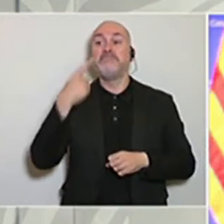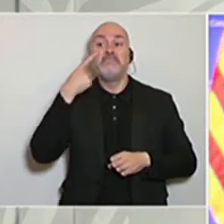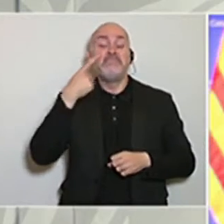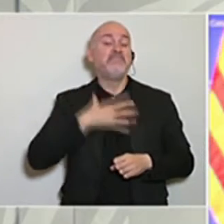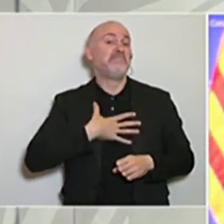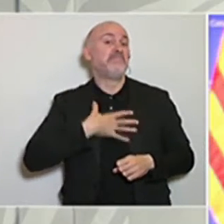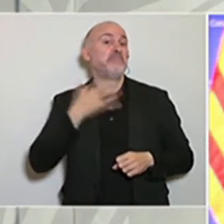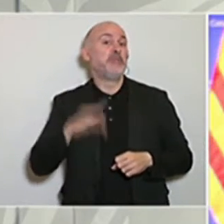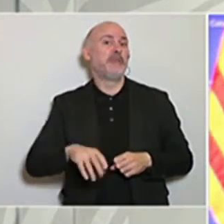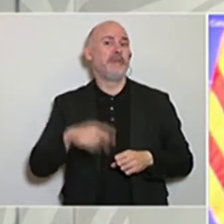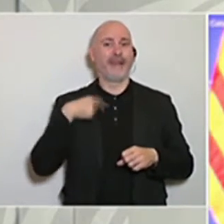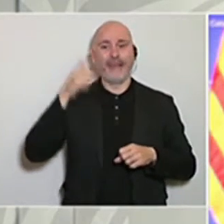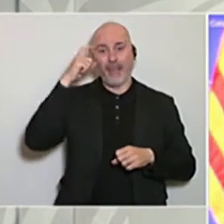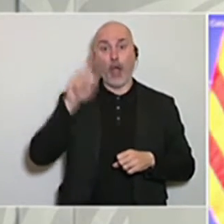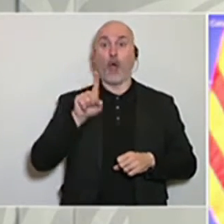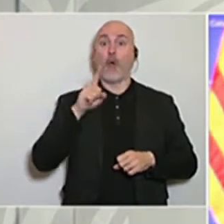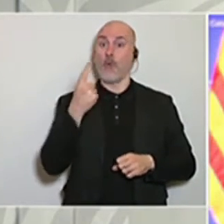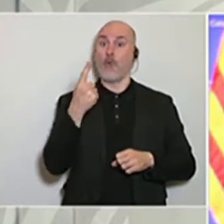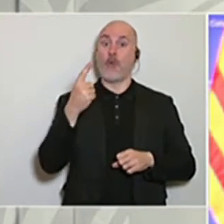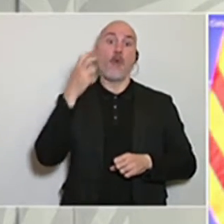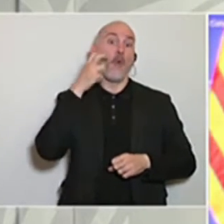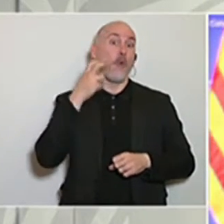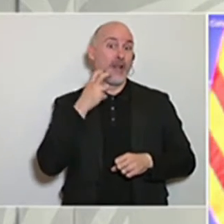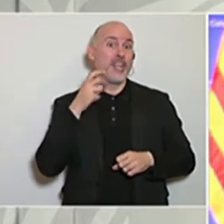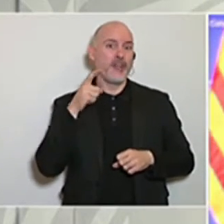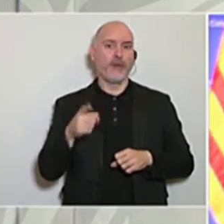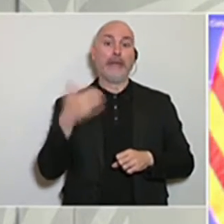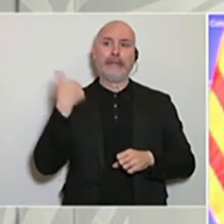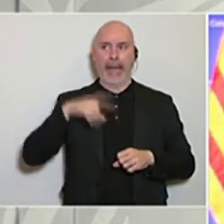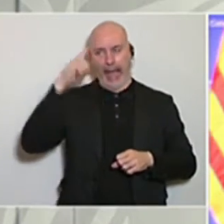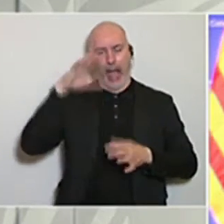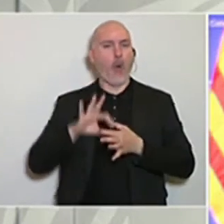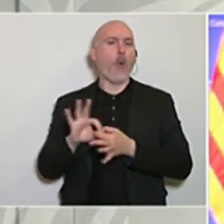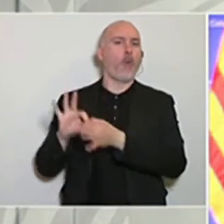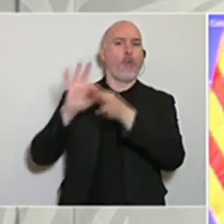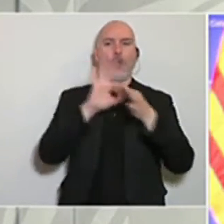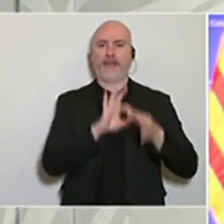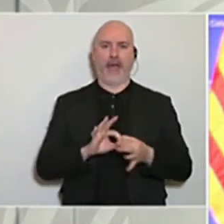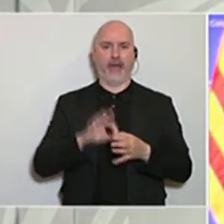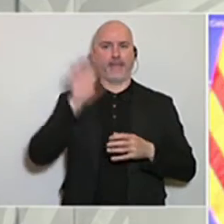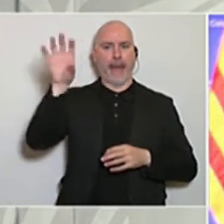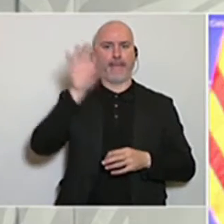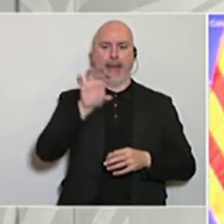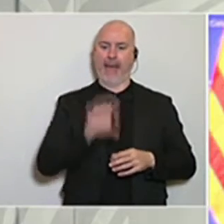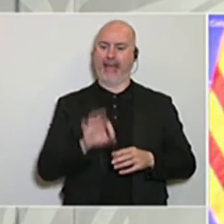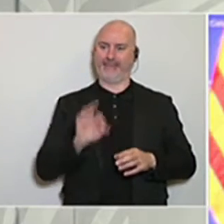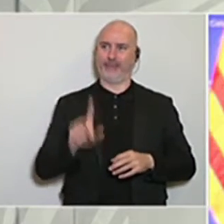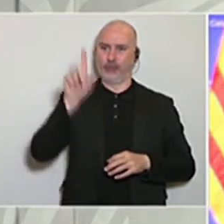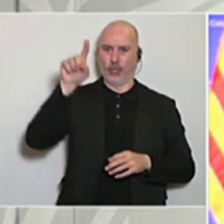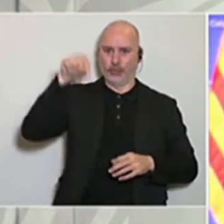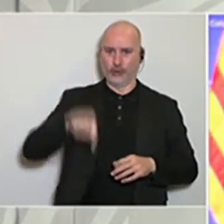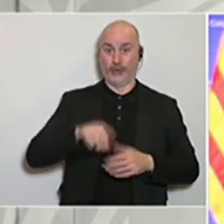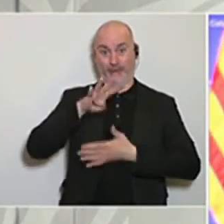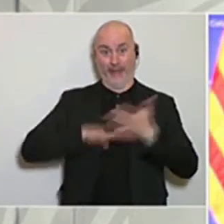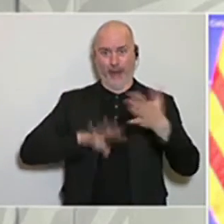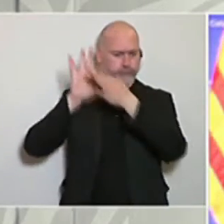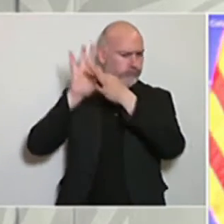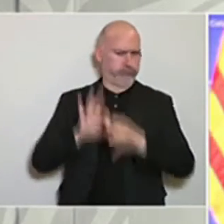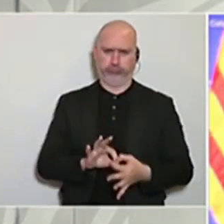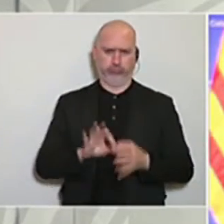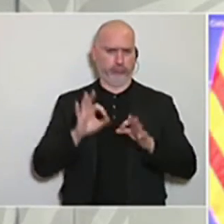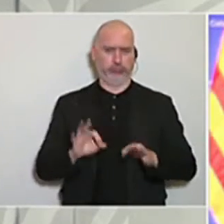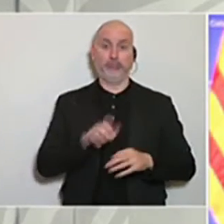el día 1 de junio pues, pueda haber esta unidad entre estas zonas para que la gente pues, pueda